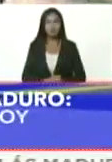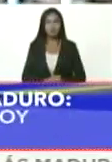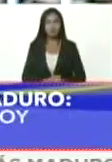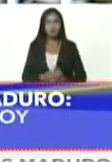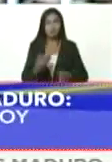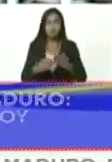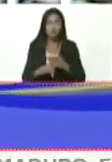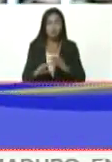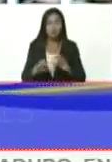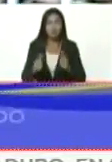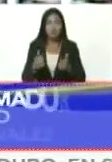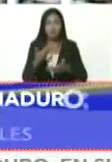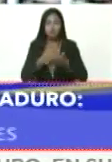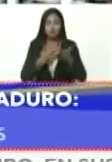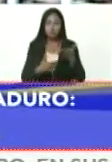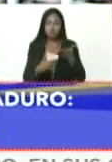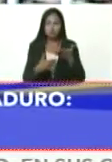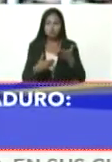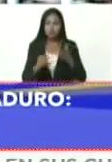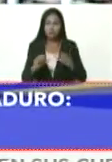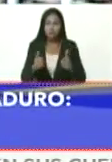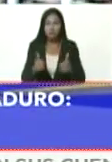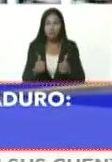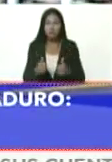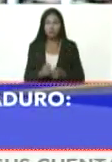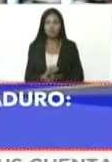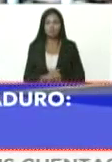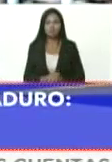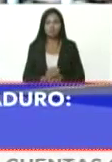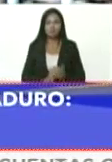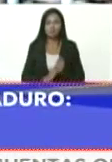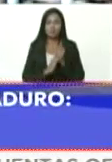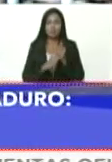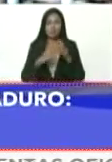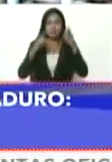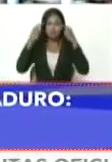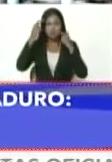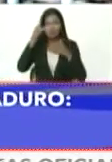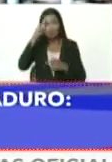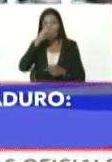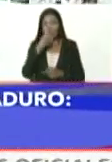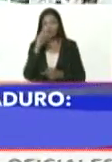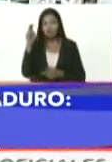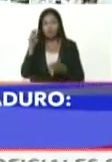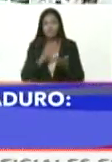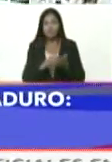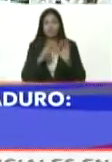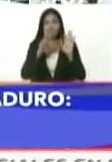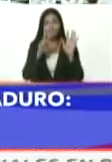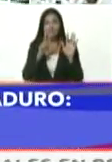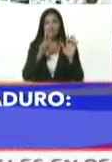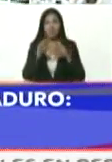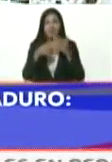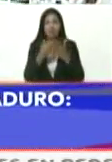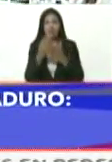Vamos a plantearnos. Comandante Chávez, por allá en el año 2007-2008, recuerdo, nos habló